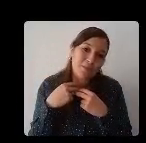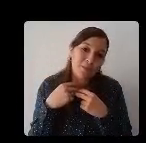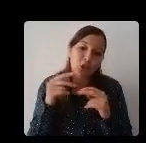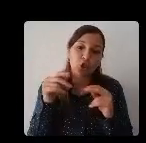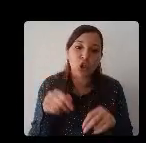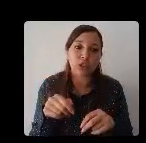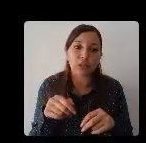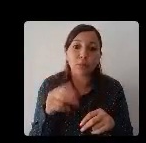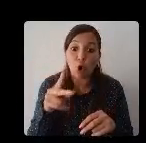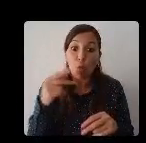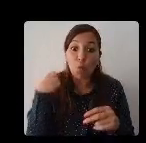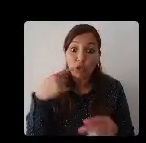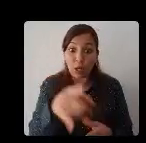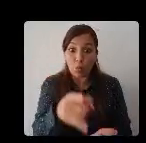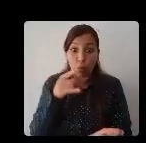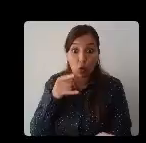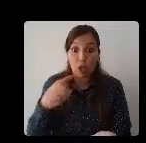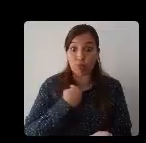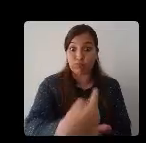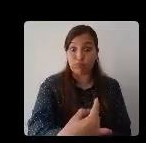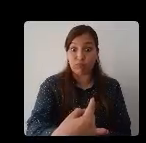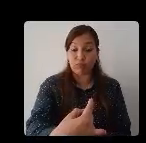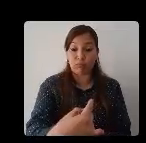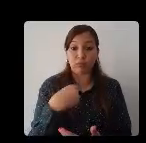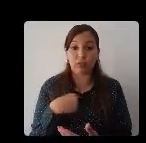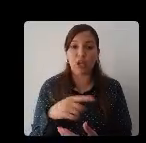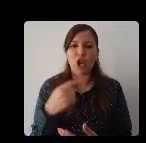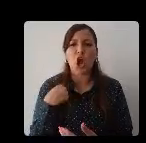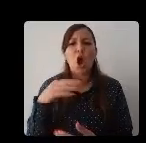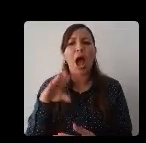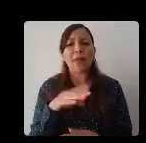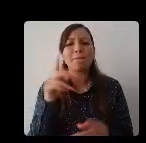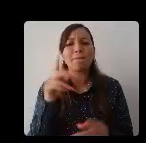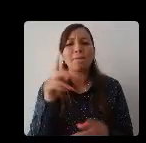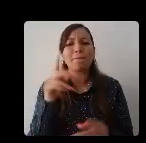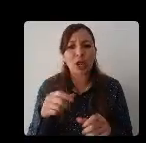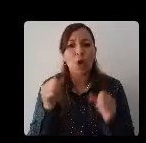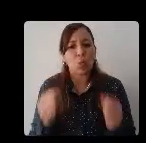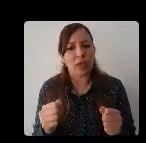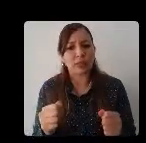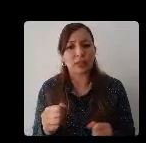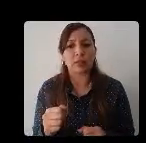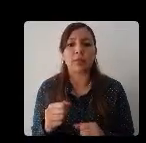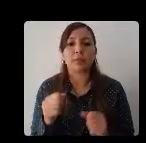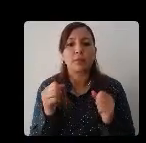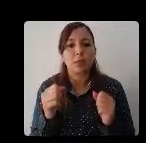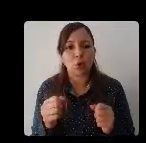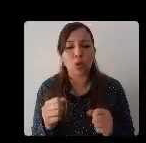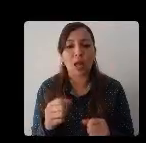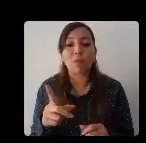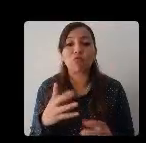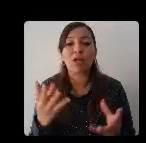digo. No, me dice, no, cuidamos, pero si no, pues ya, pues hay muchos que también que no querían, ¿no?